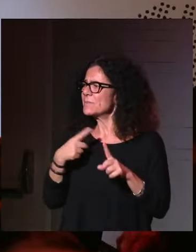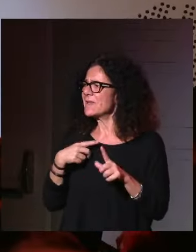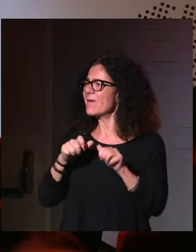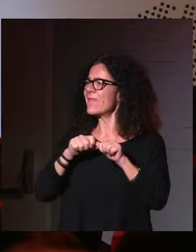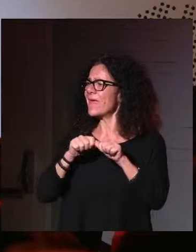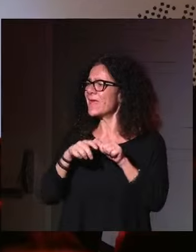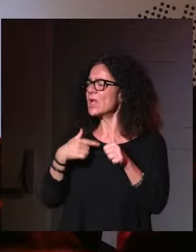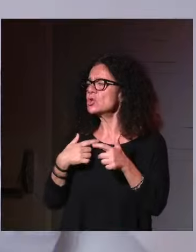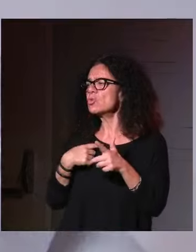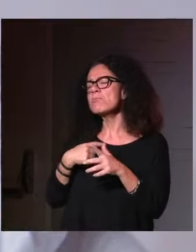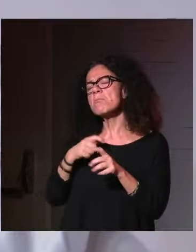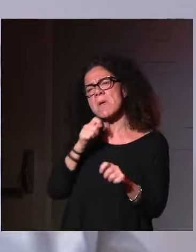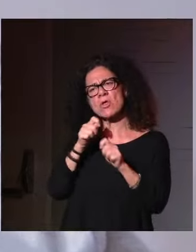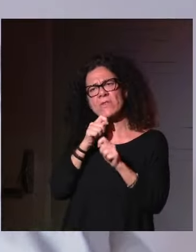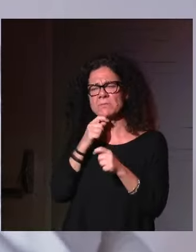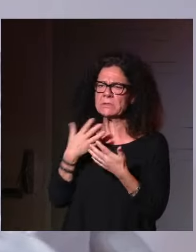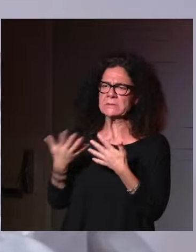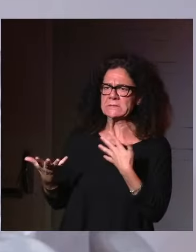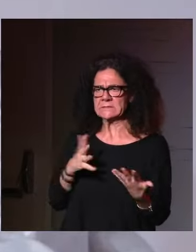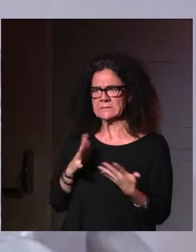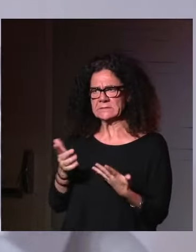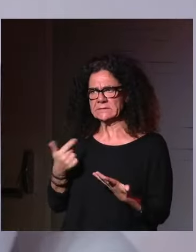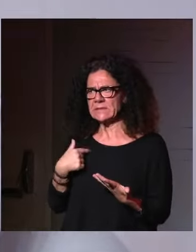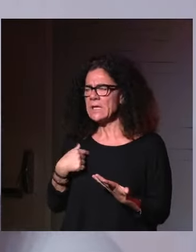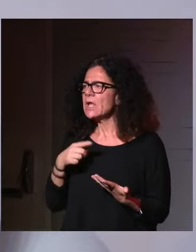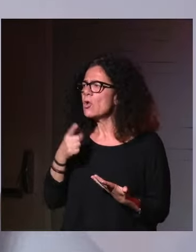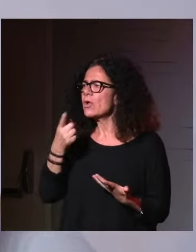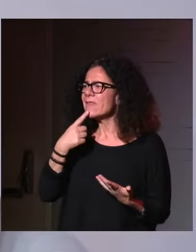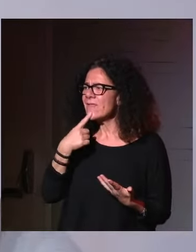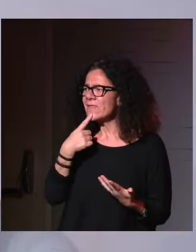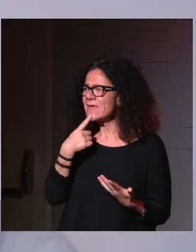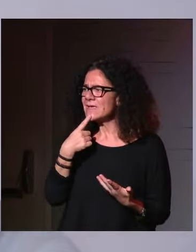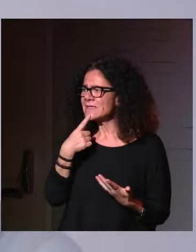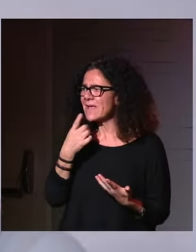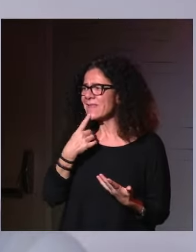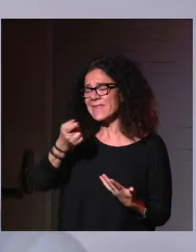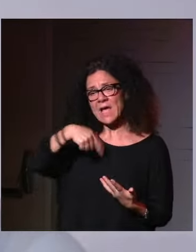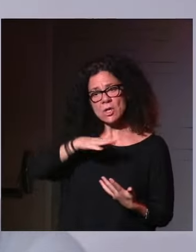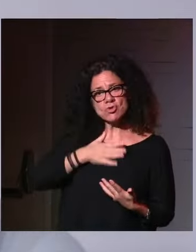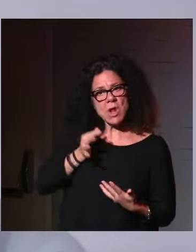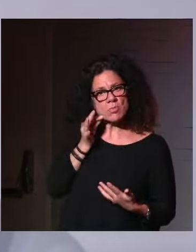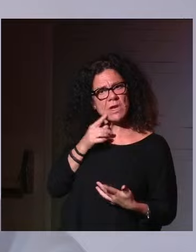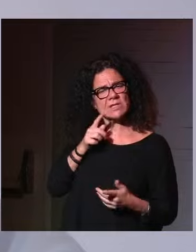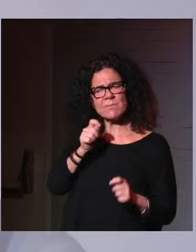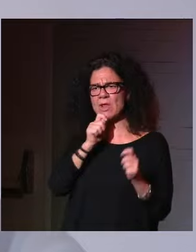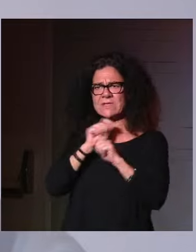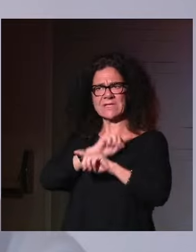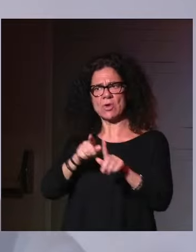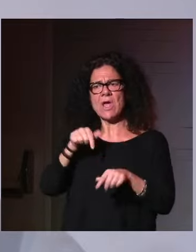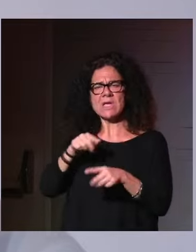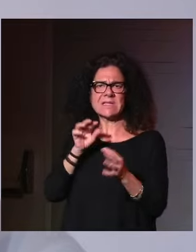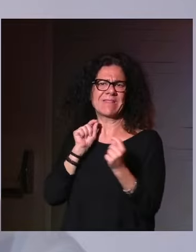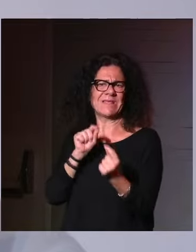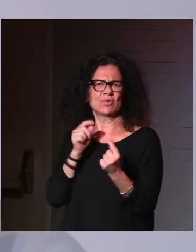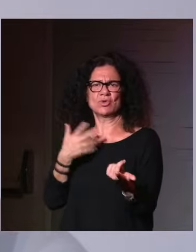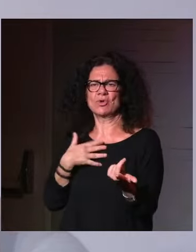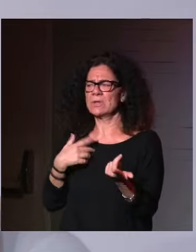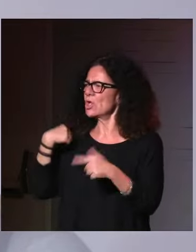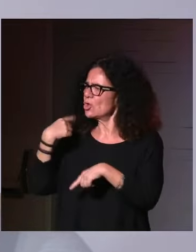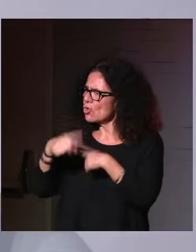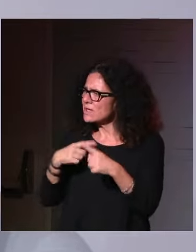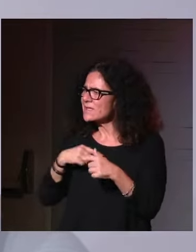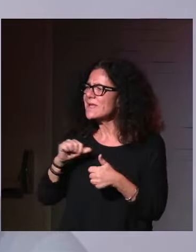periodismo mediocre y hay una cosa que nos deja muy vulnerables Y es que digan que no somos periodistas o sea esta discusión esto es una discusión todo el tiempo en